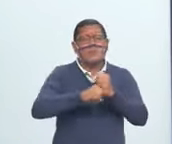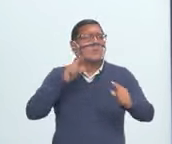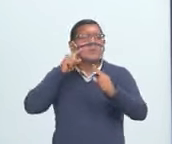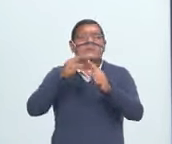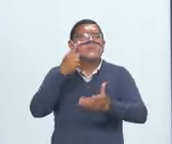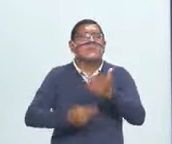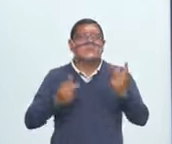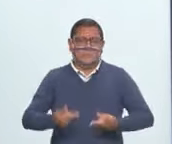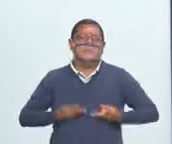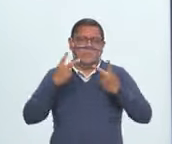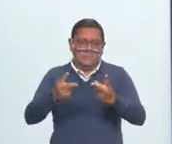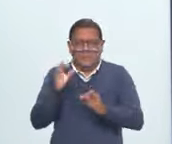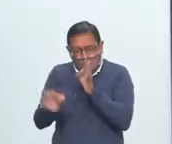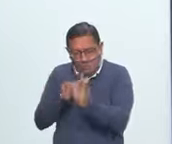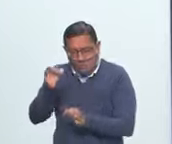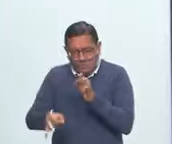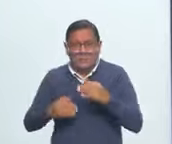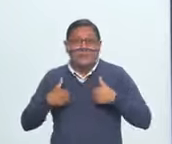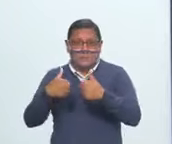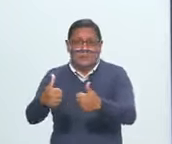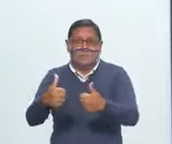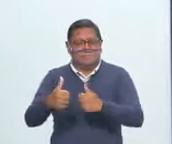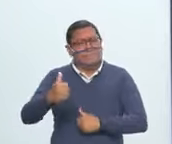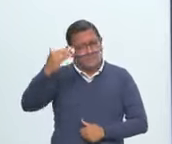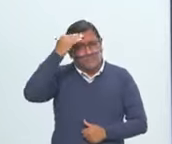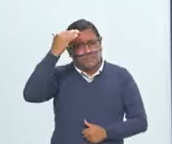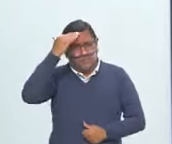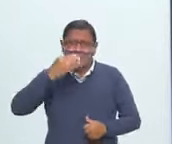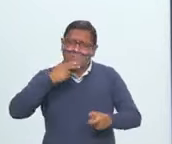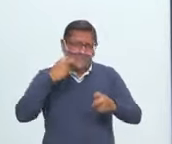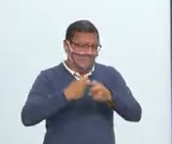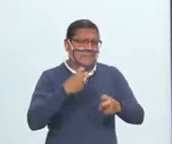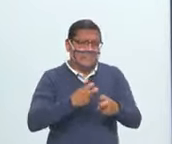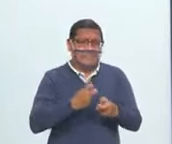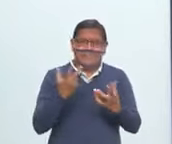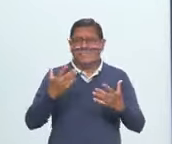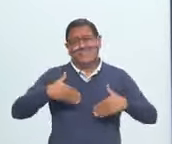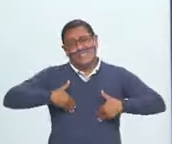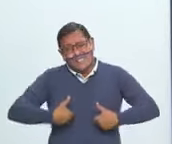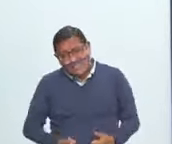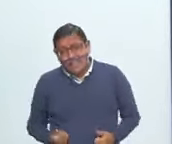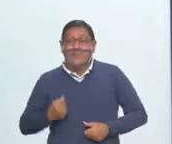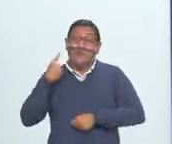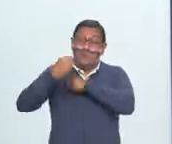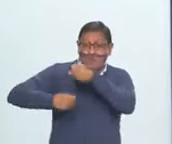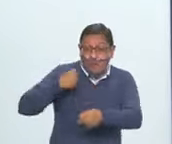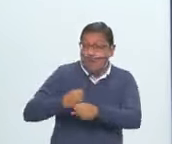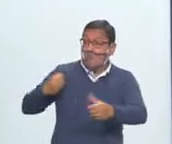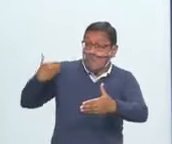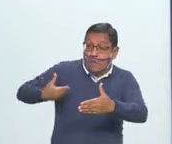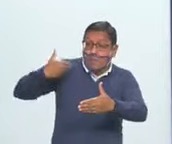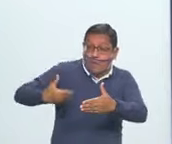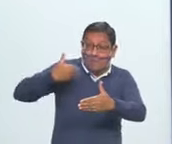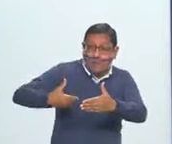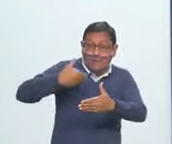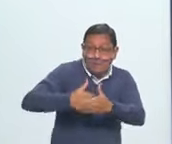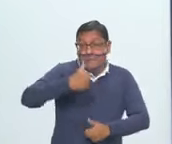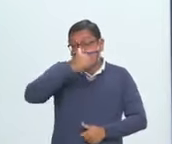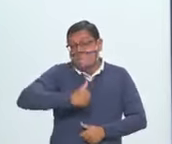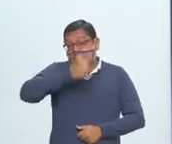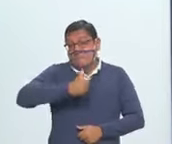gente. Sabemos que no ha sido fácil, estamos fatigados, estamos cansados con tantas medidas restrictivas,